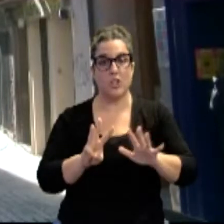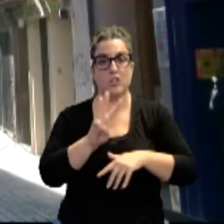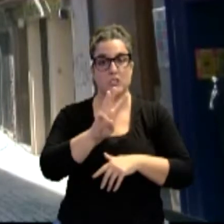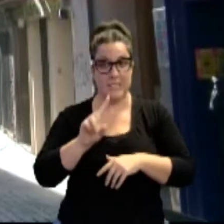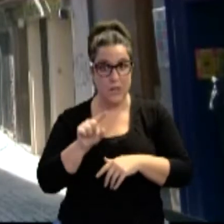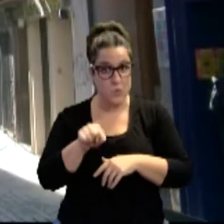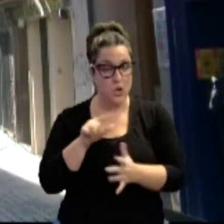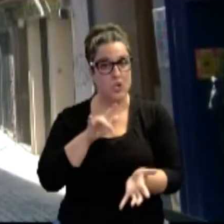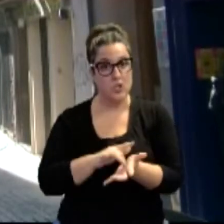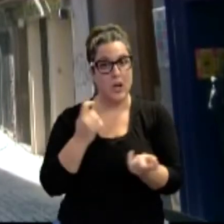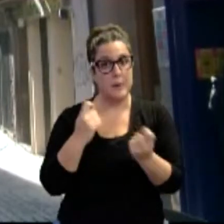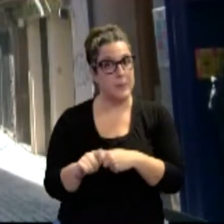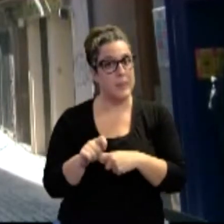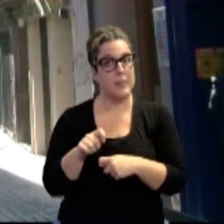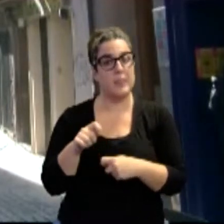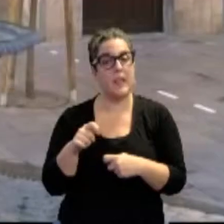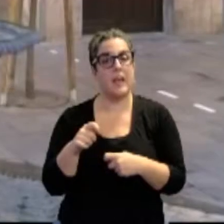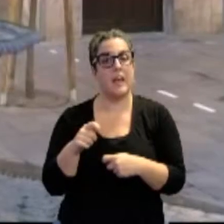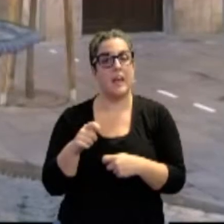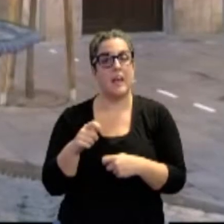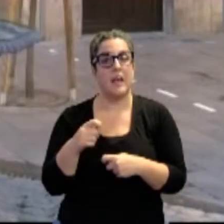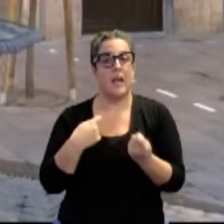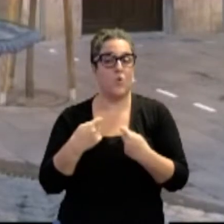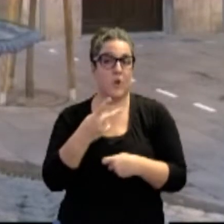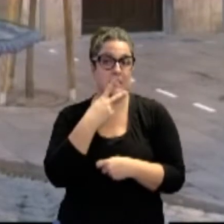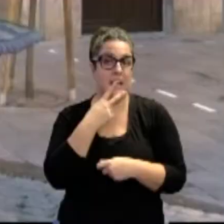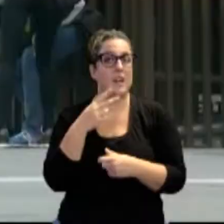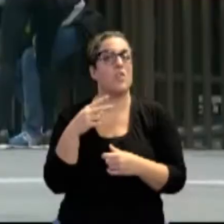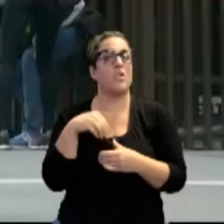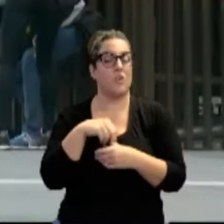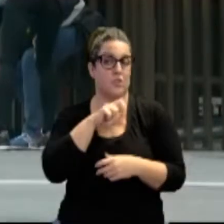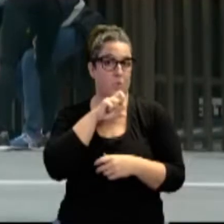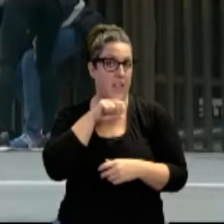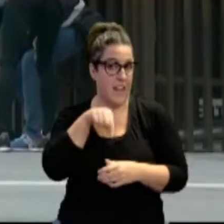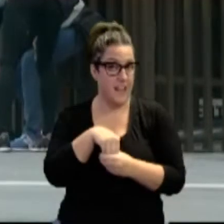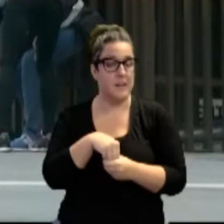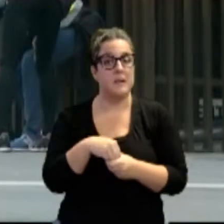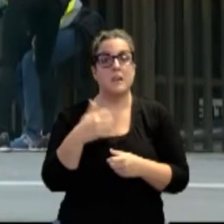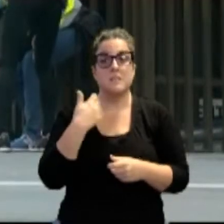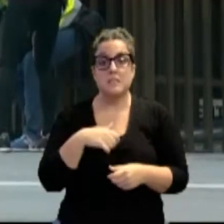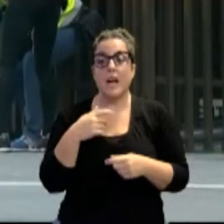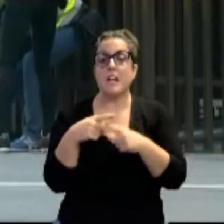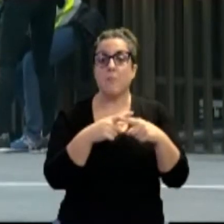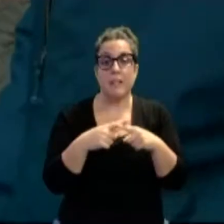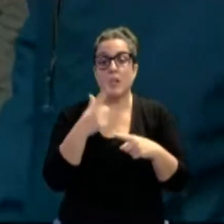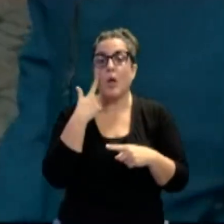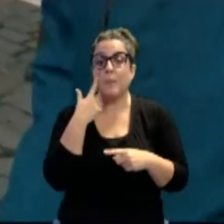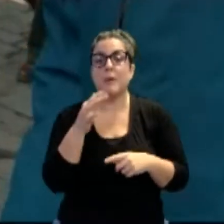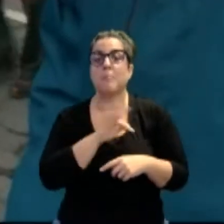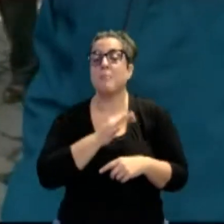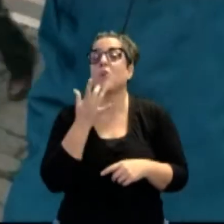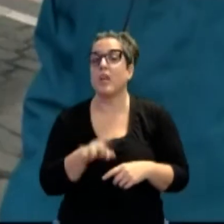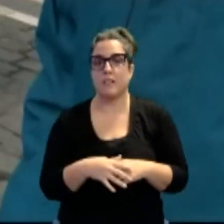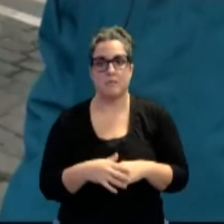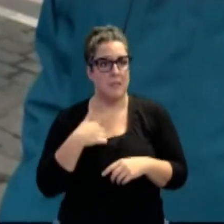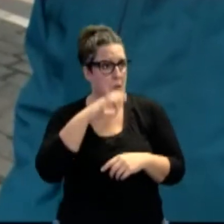43.831, que se ha vendido en un estanco situado en la calle Ador. Con la suerte ya repartida, toca buscar a los premiados. No tengo